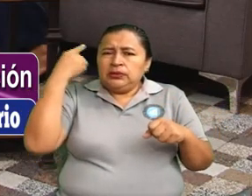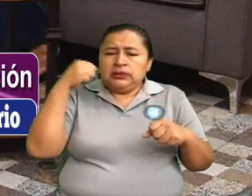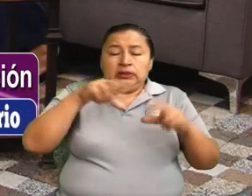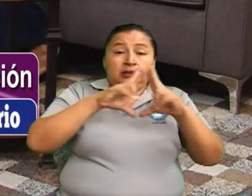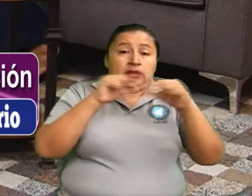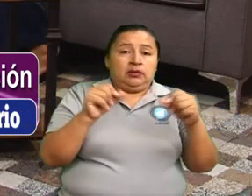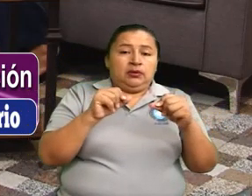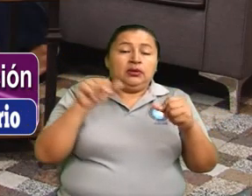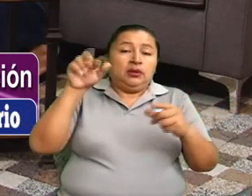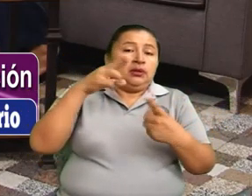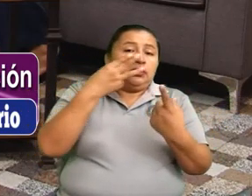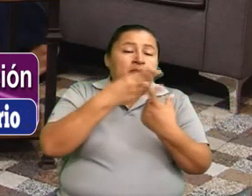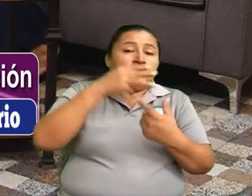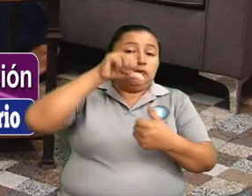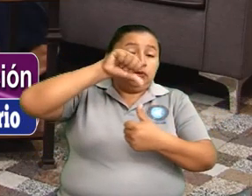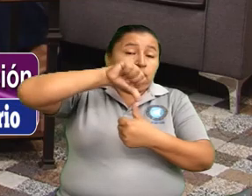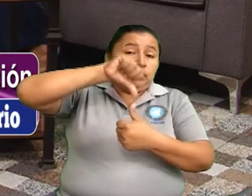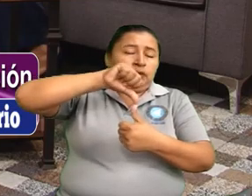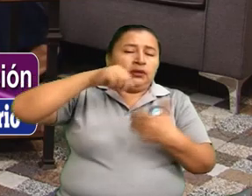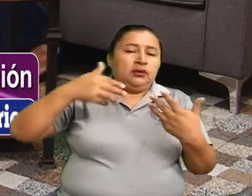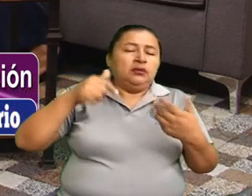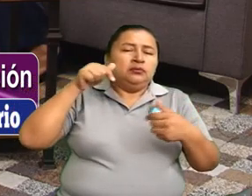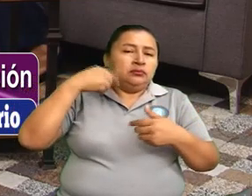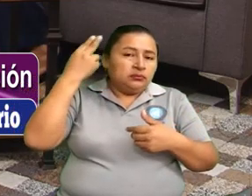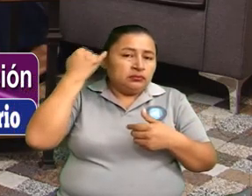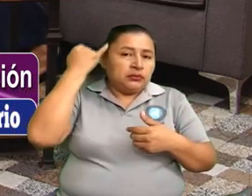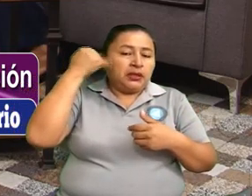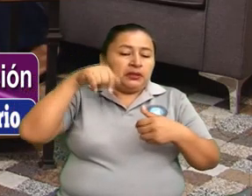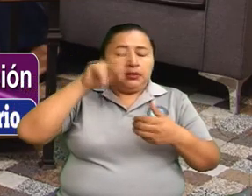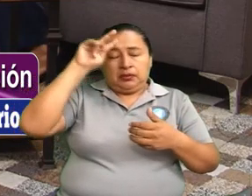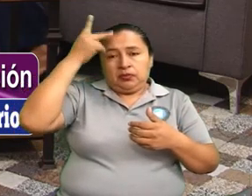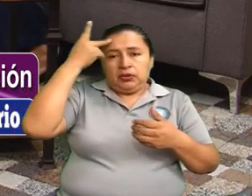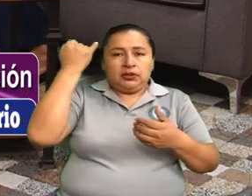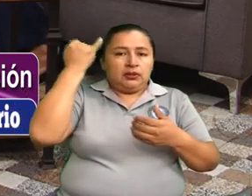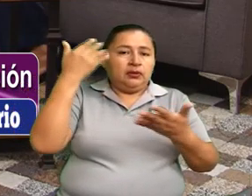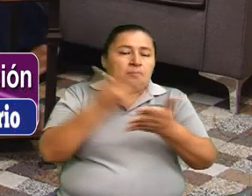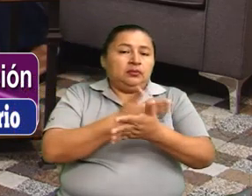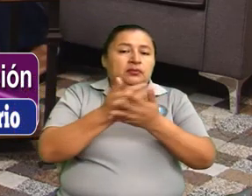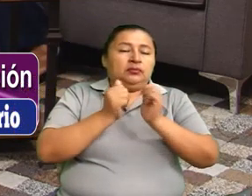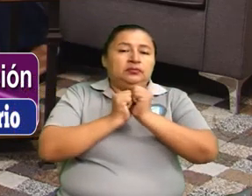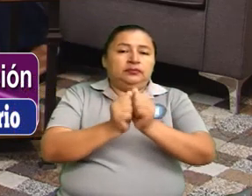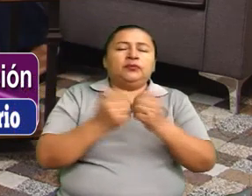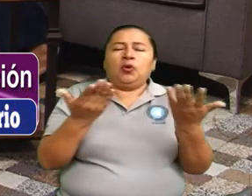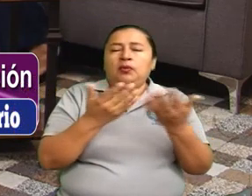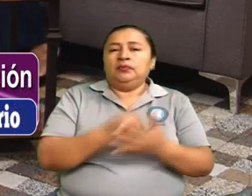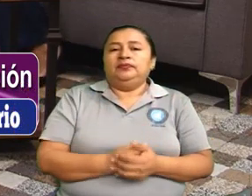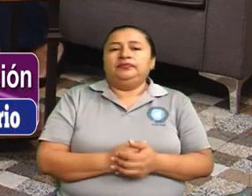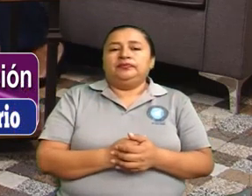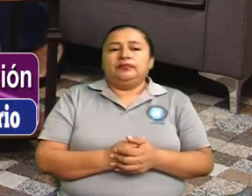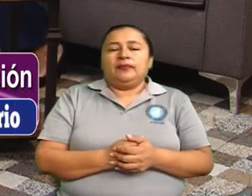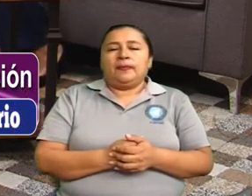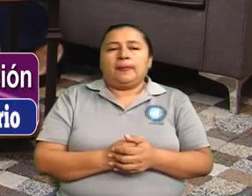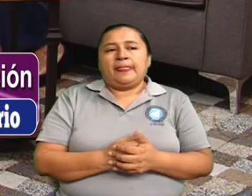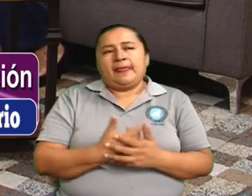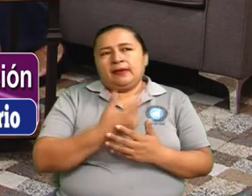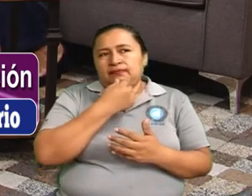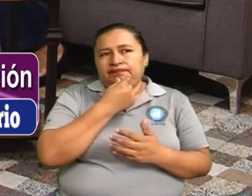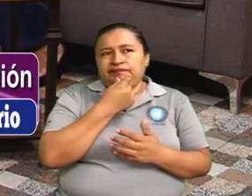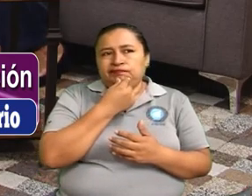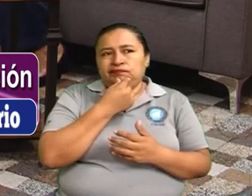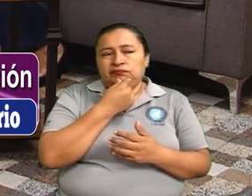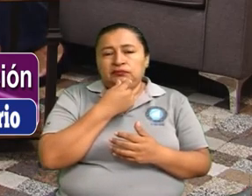Nicaragua en nuestra región a partir de eso, esta política y estos emprendimientos y este acompañamiento. Sí, creo, bueno, yo